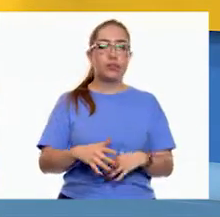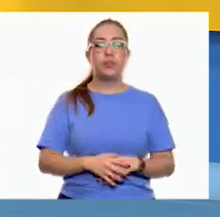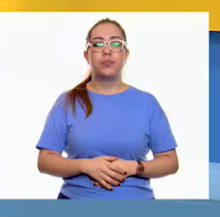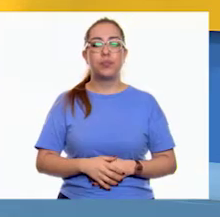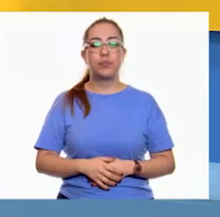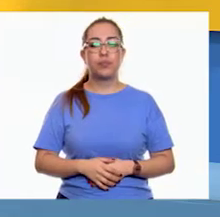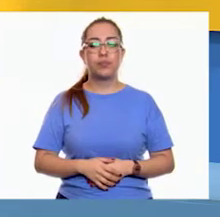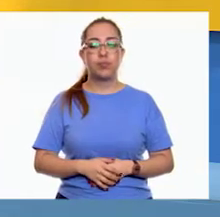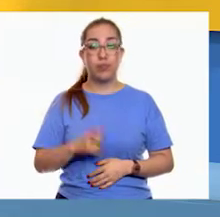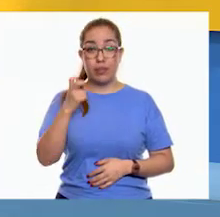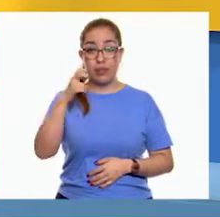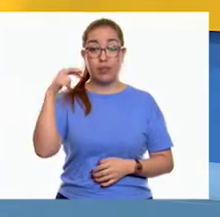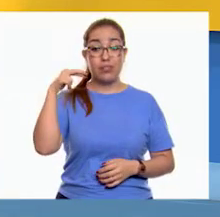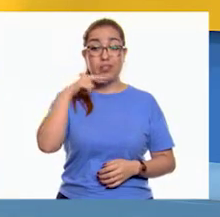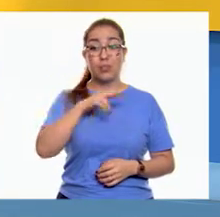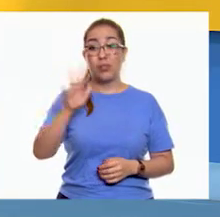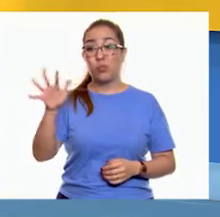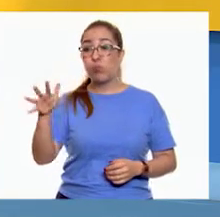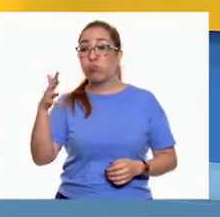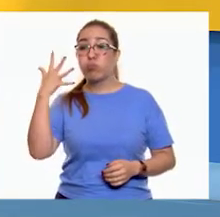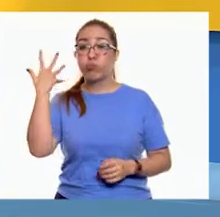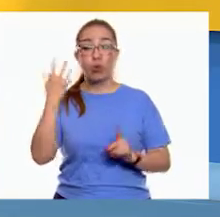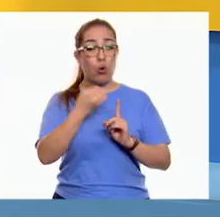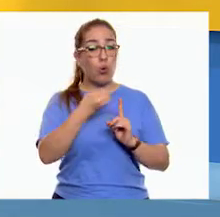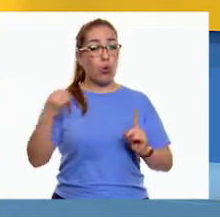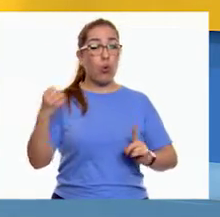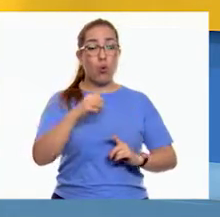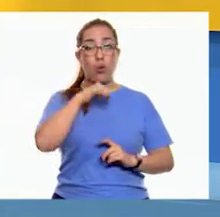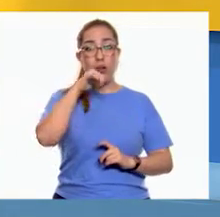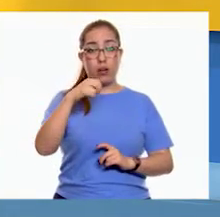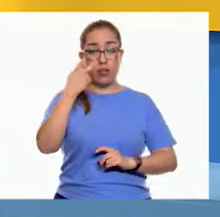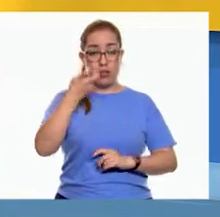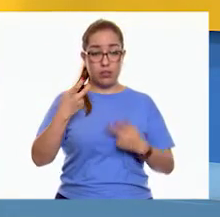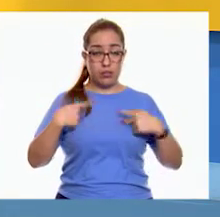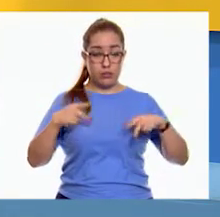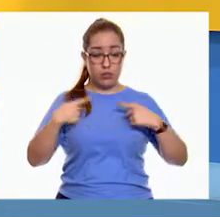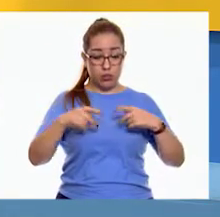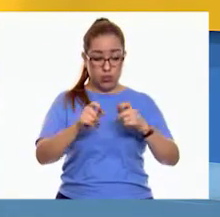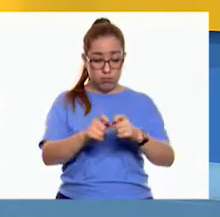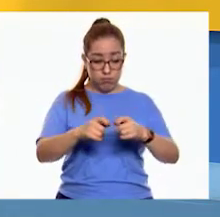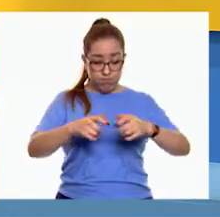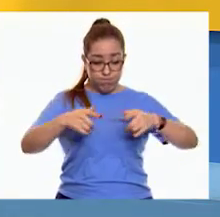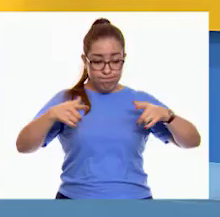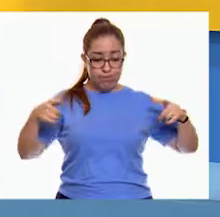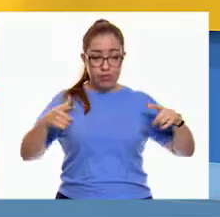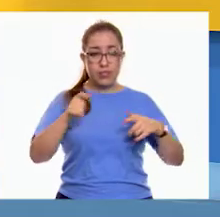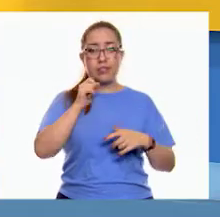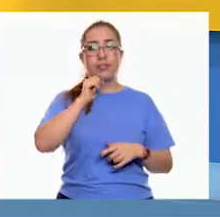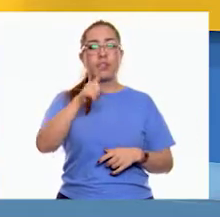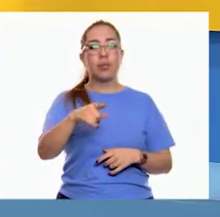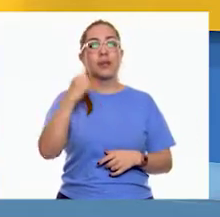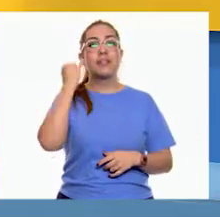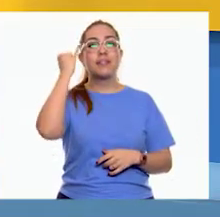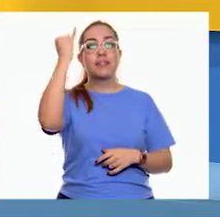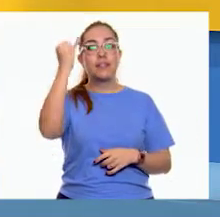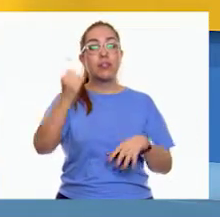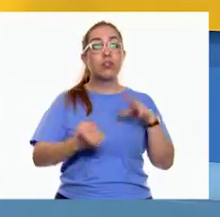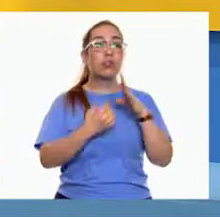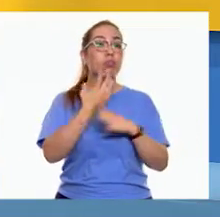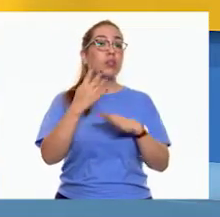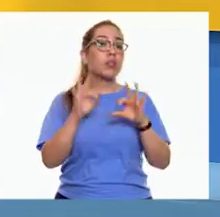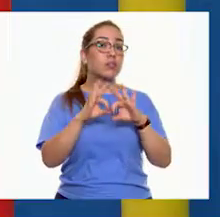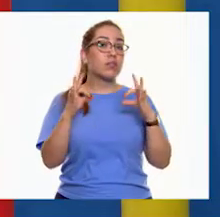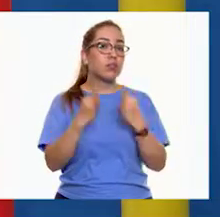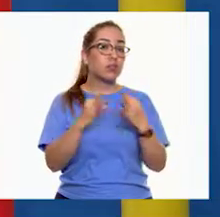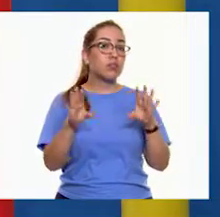mencionamos, crecieron rápida y desordenadamente, el crecimiento de la población entonces también hizo surgir nuevas formas de